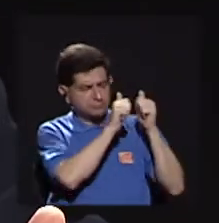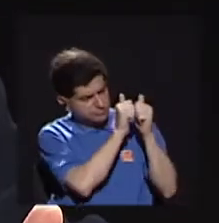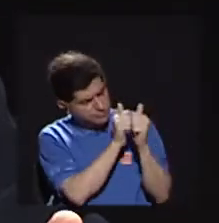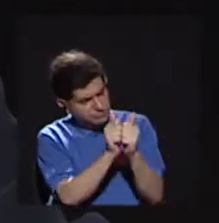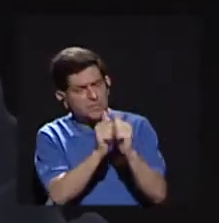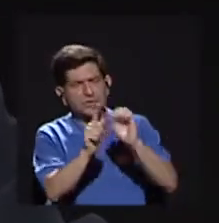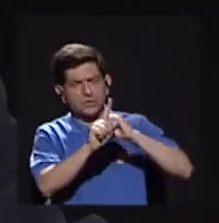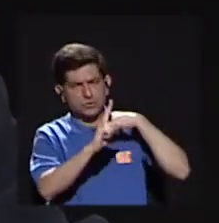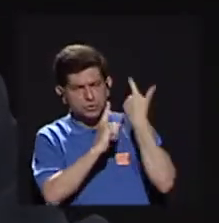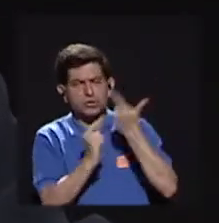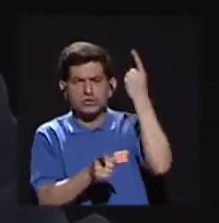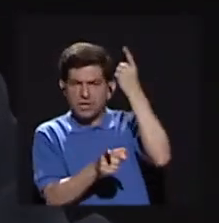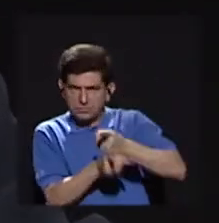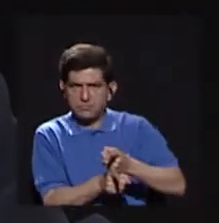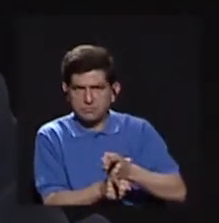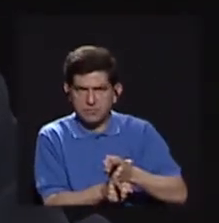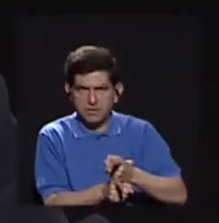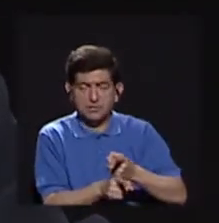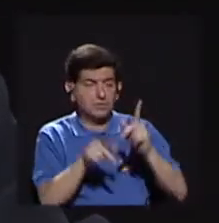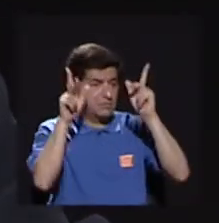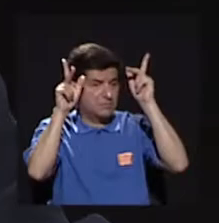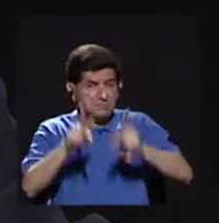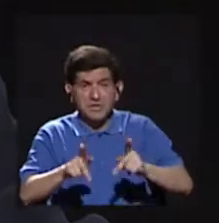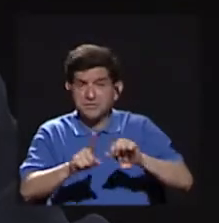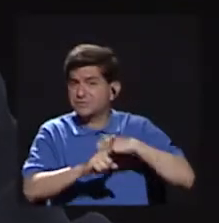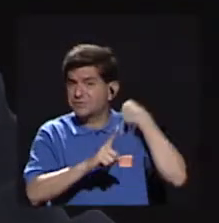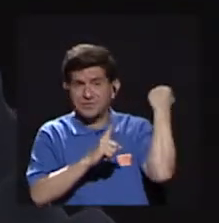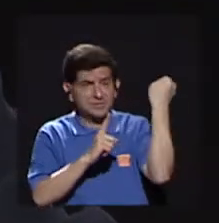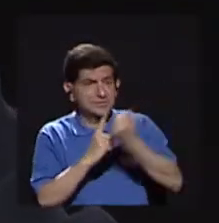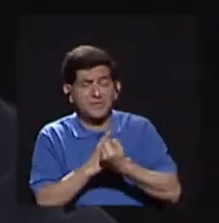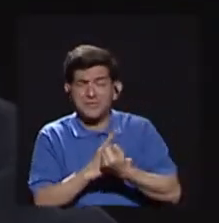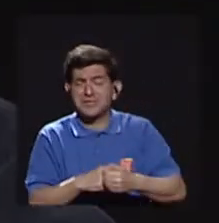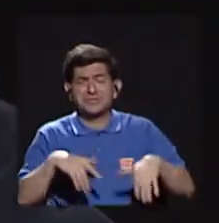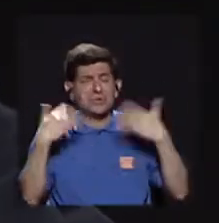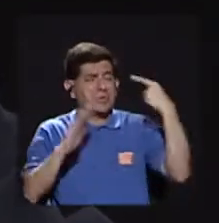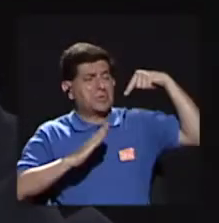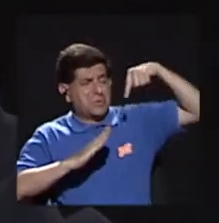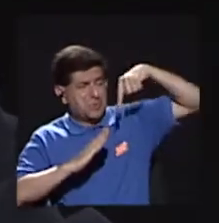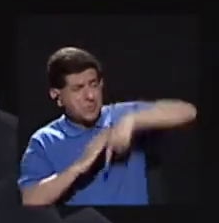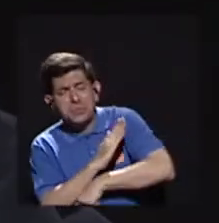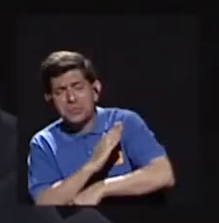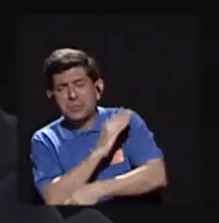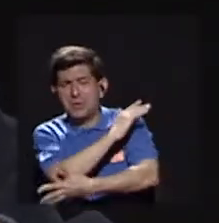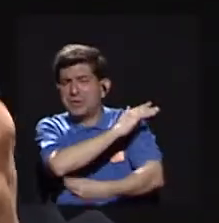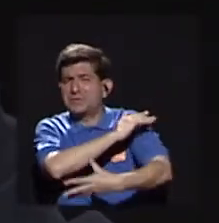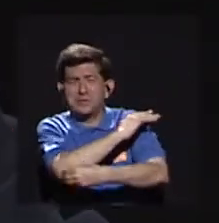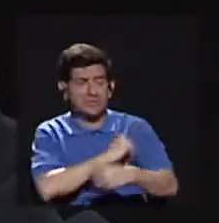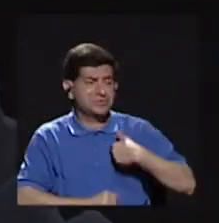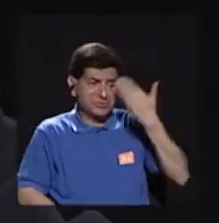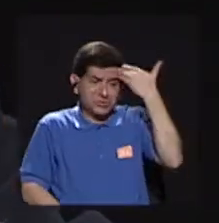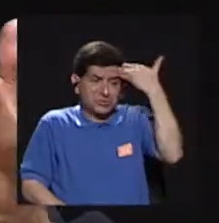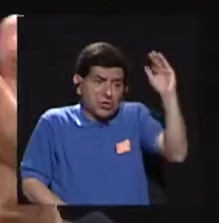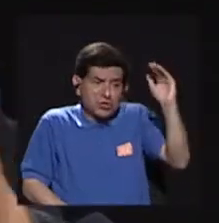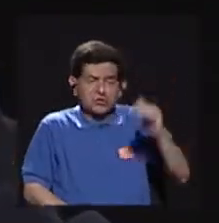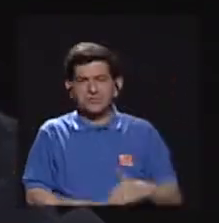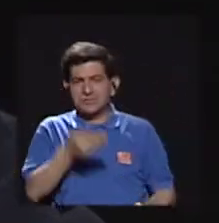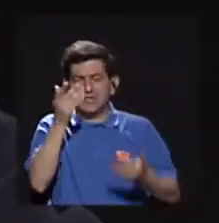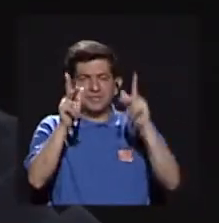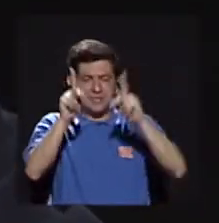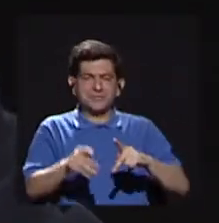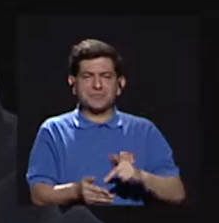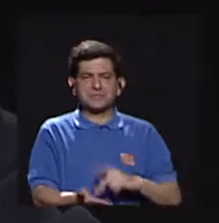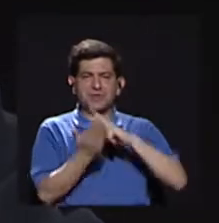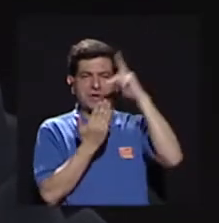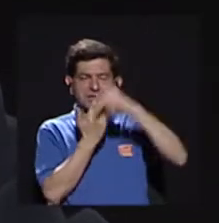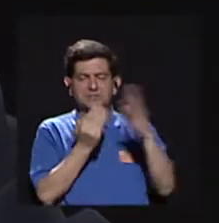social adecuado porque son personas que están en condición extrema de pobreza es que yo no sé si en nuestros televidentes